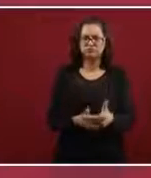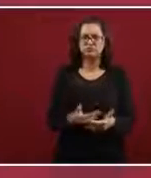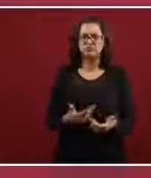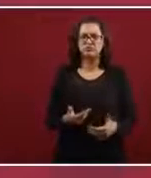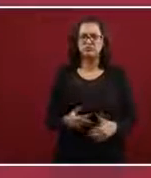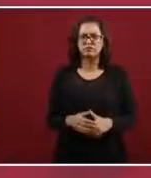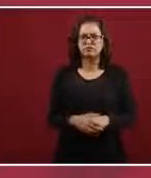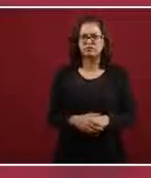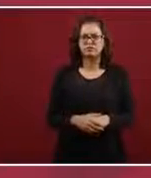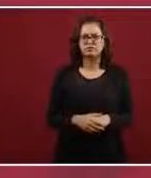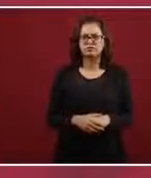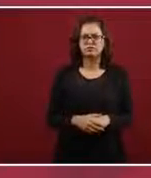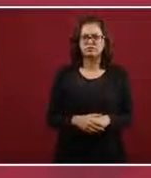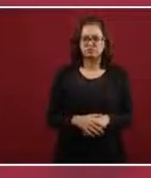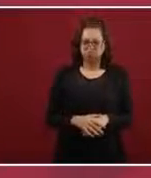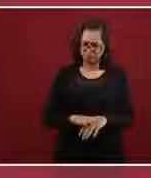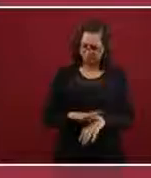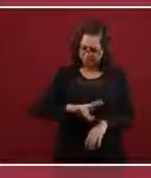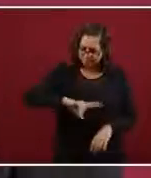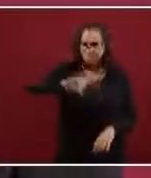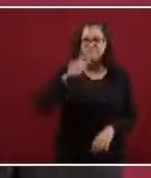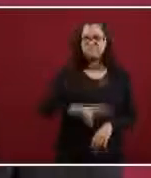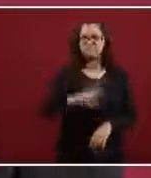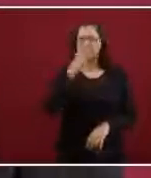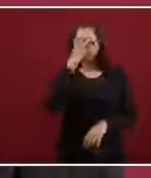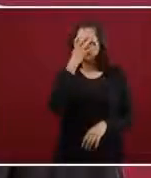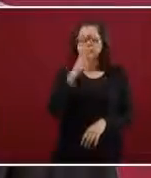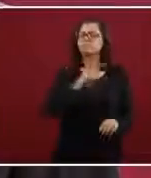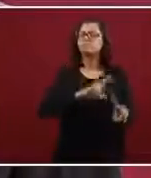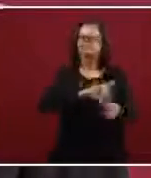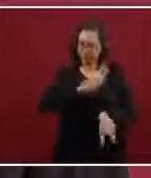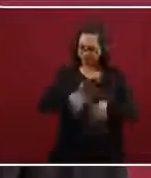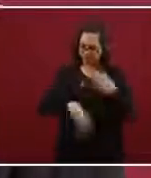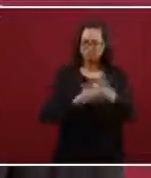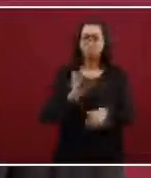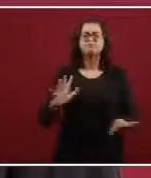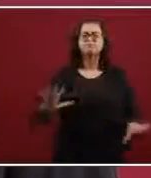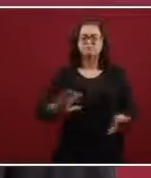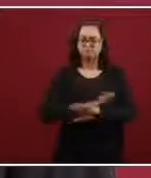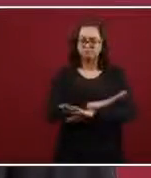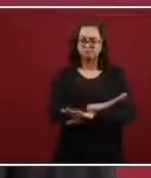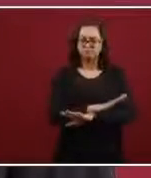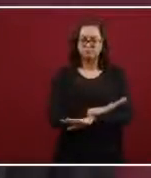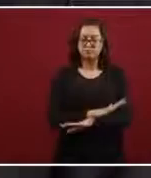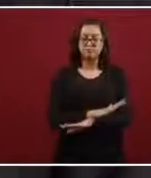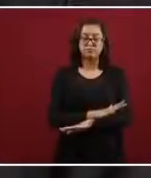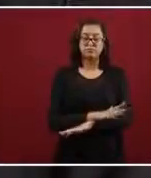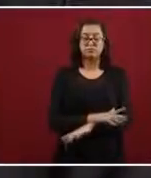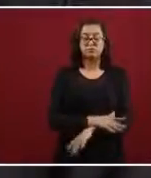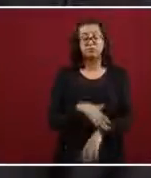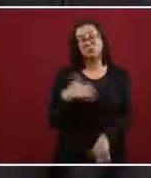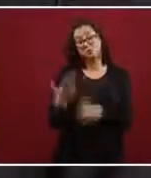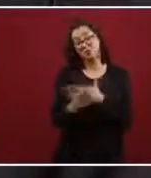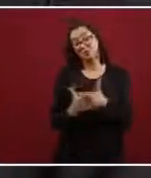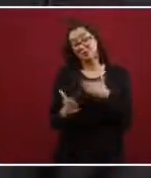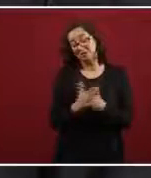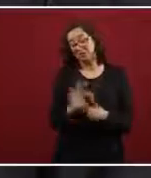la decisión de cambio, para que cuando, y toco madera,